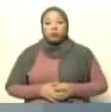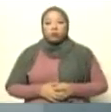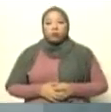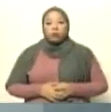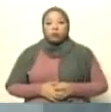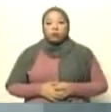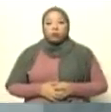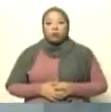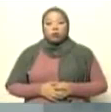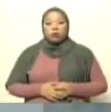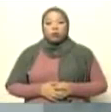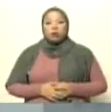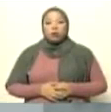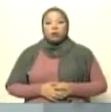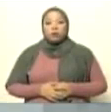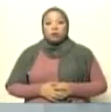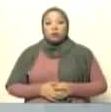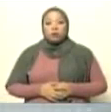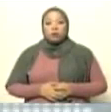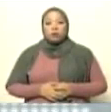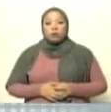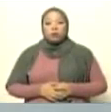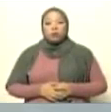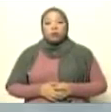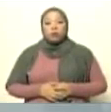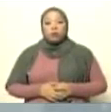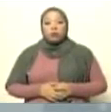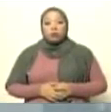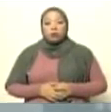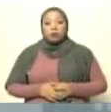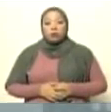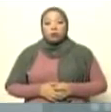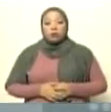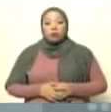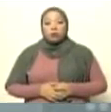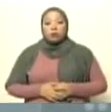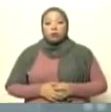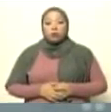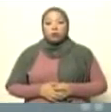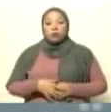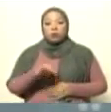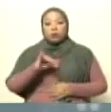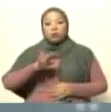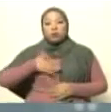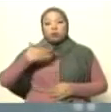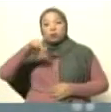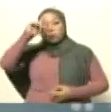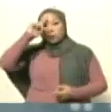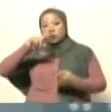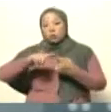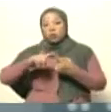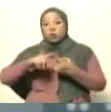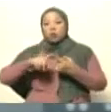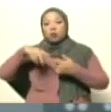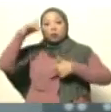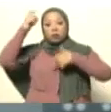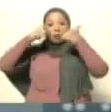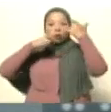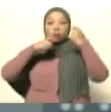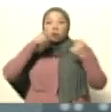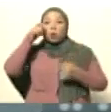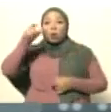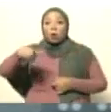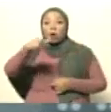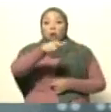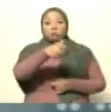soportar la mirada escrutadora de Bolívar. Y bueno, vivas al dictador, te queremos,